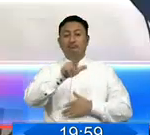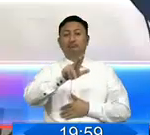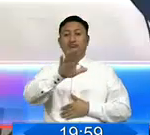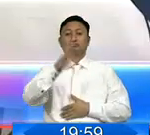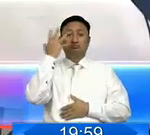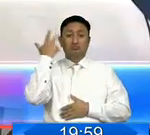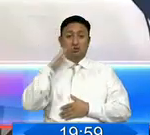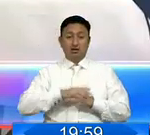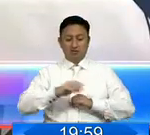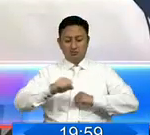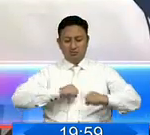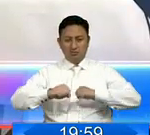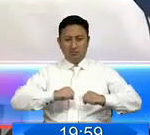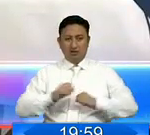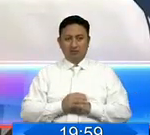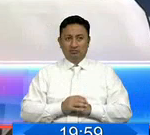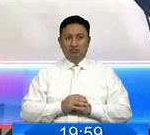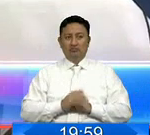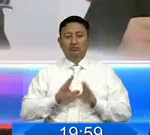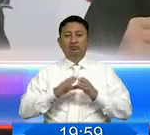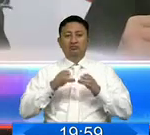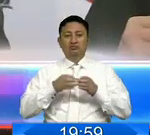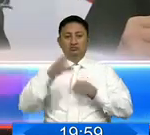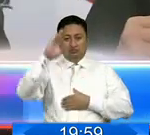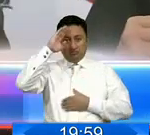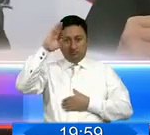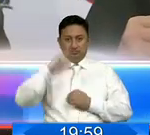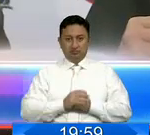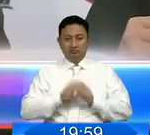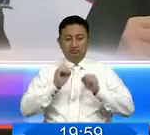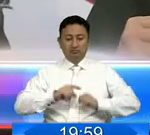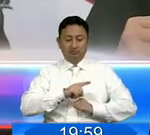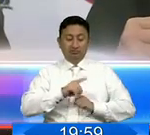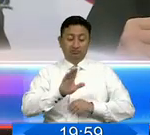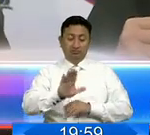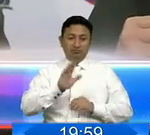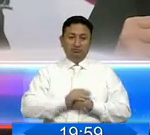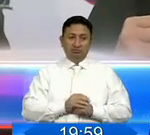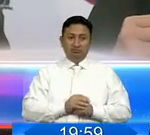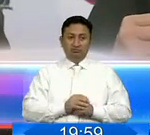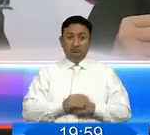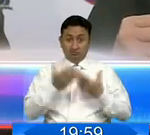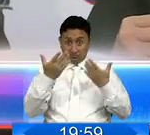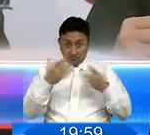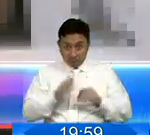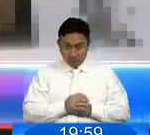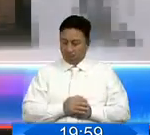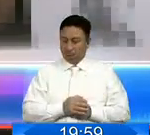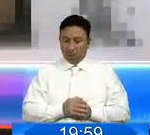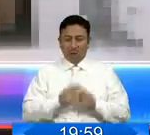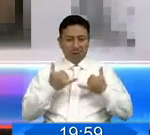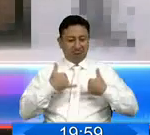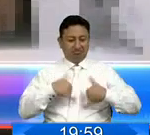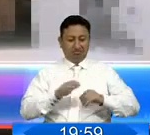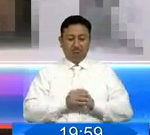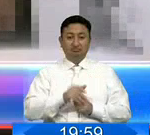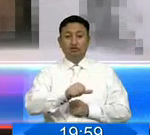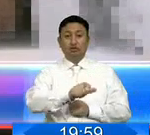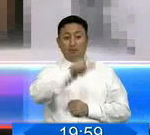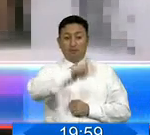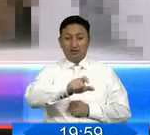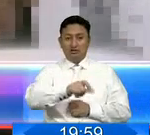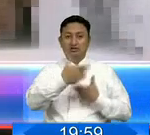días de labor operativa de las unidades policiales. Al mismo tiempo advirtieron que no se ha terminado el trabajo, Los que faltan tienen los